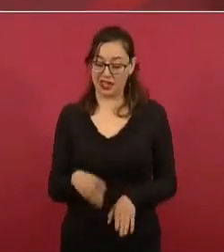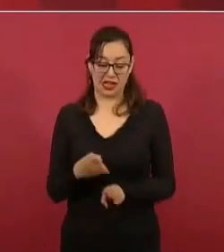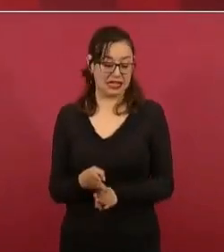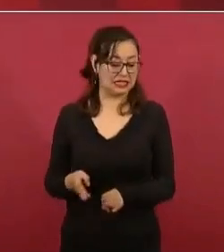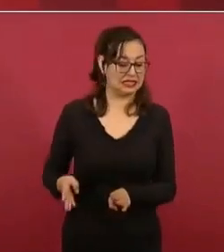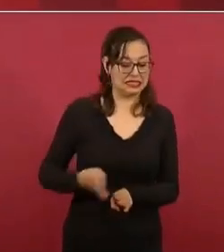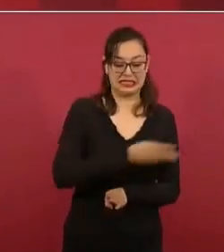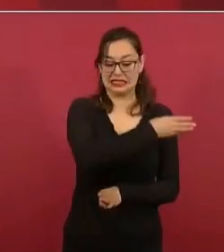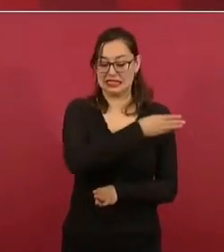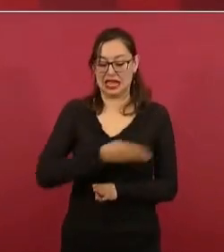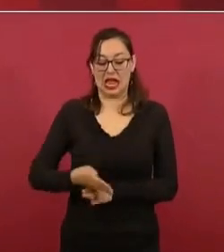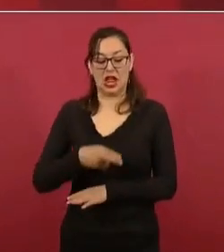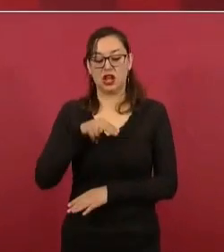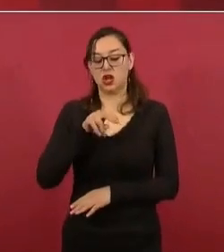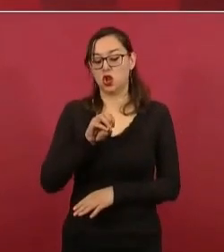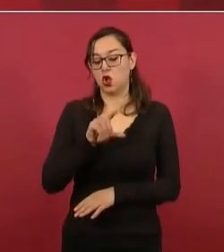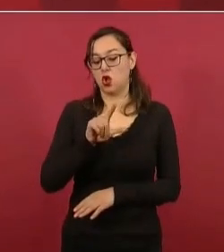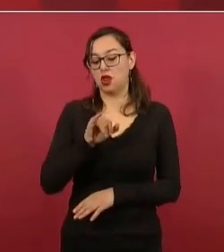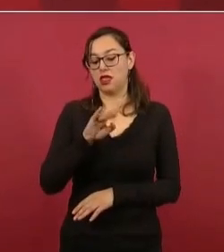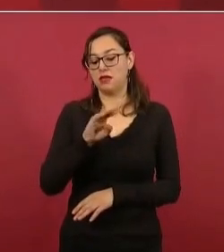es una tragedia,